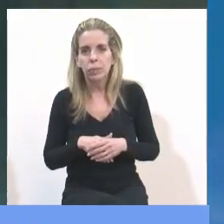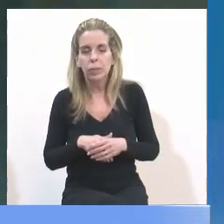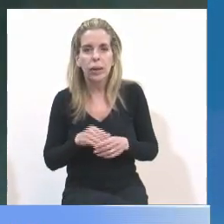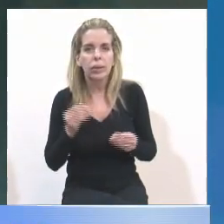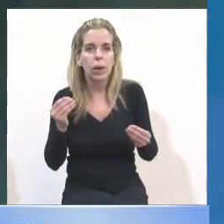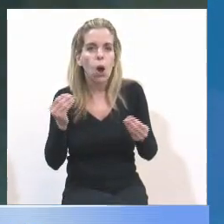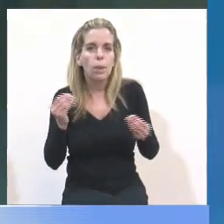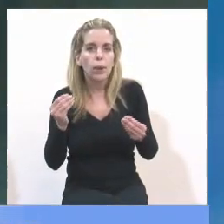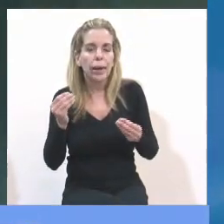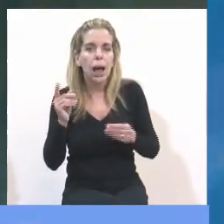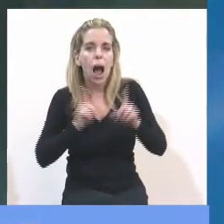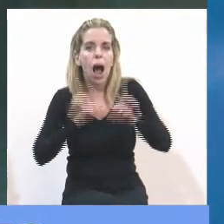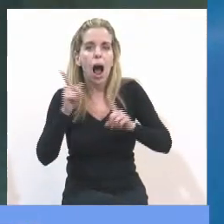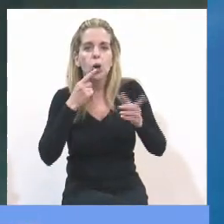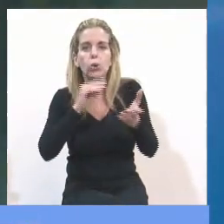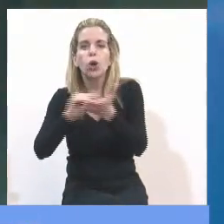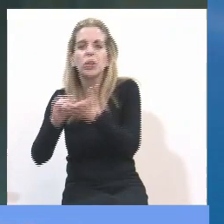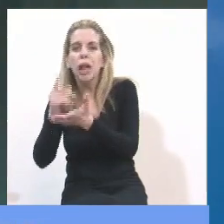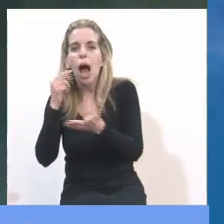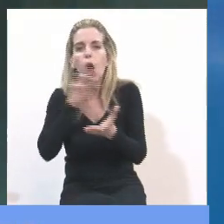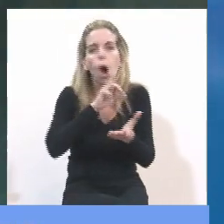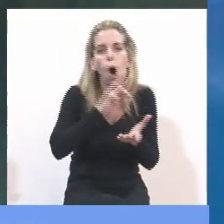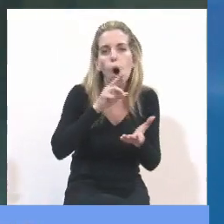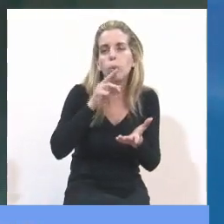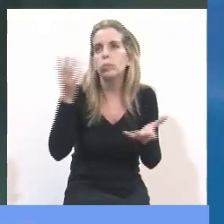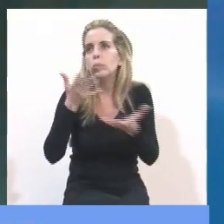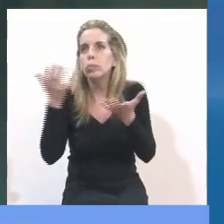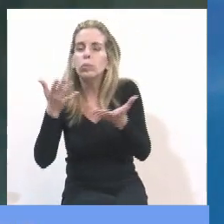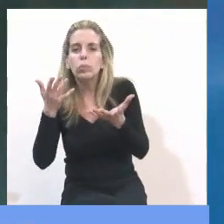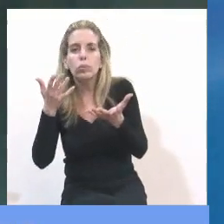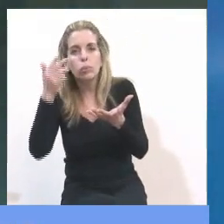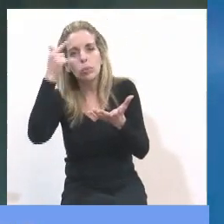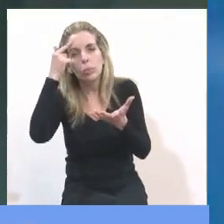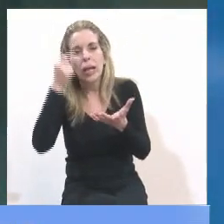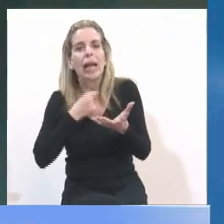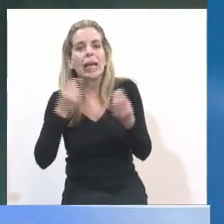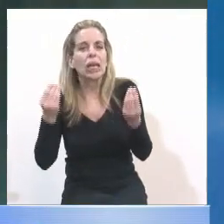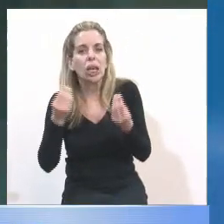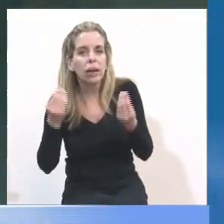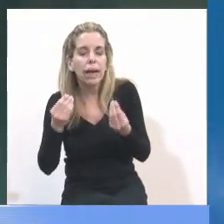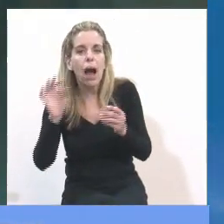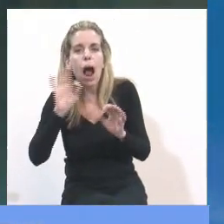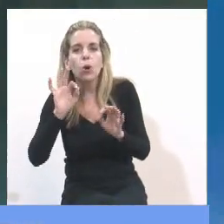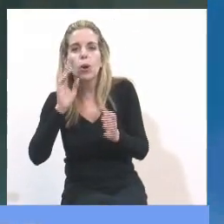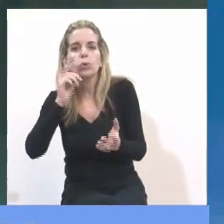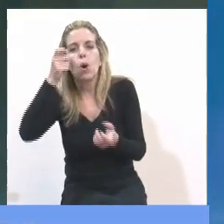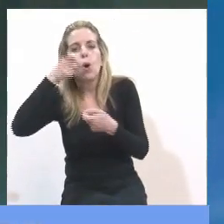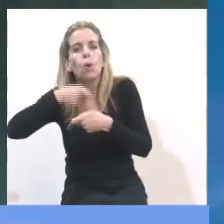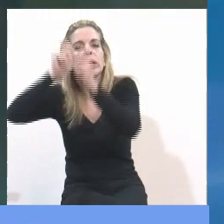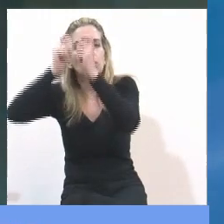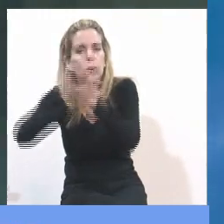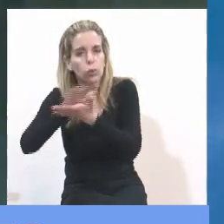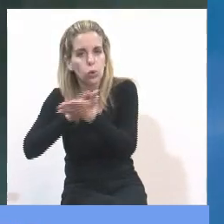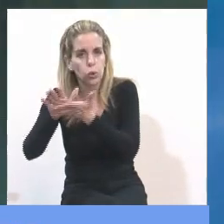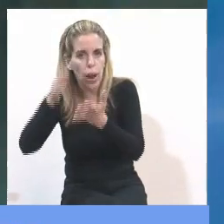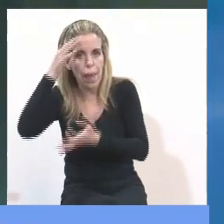es porque algunos senadores o senadoras nos devela el sueño de algunos magistrados o algunas causas que existen